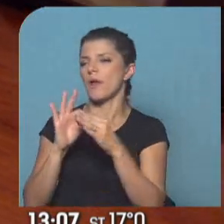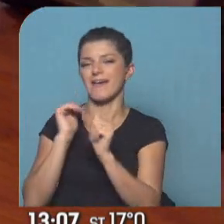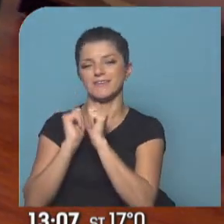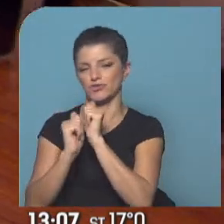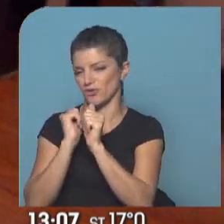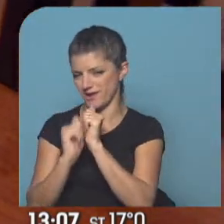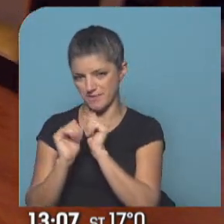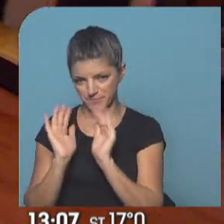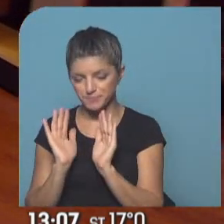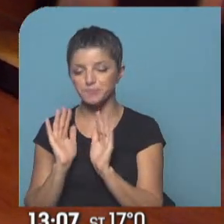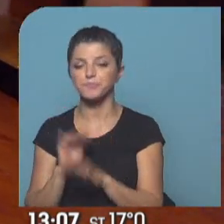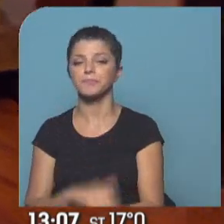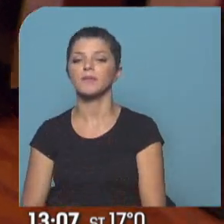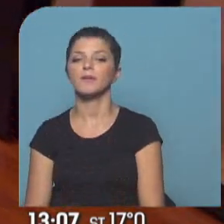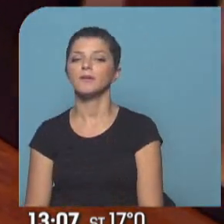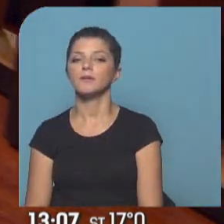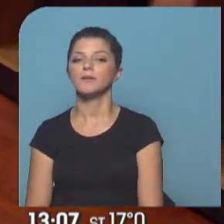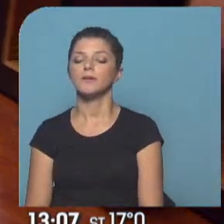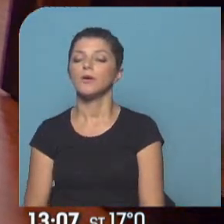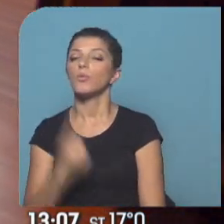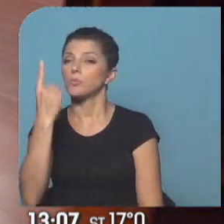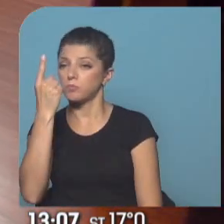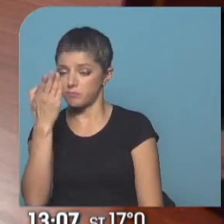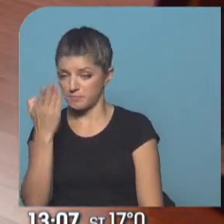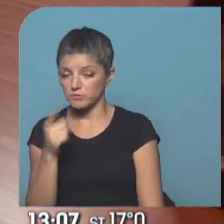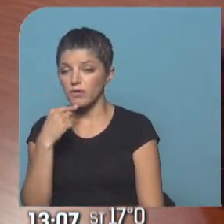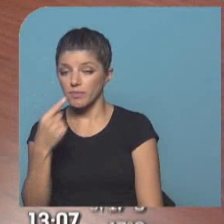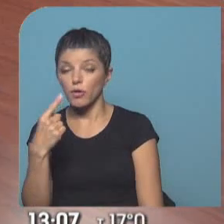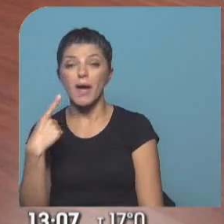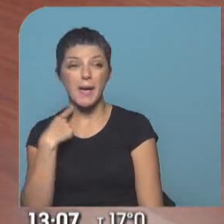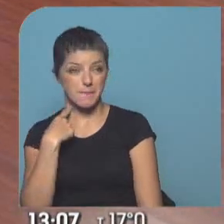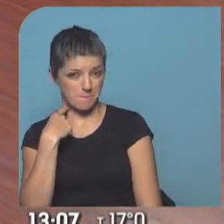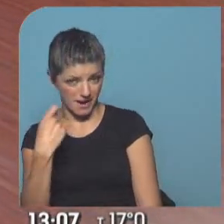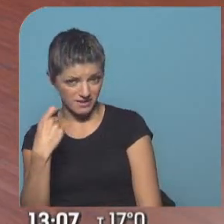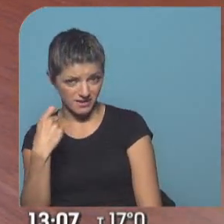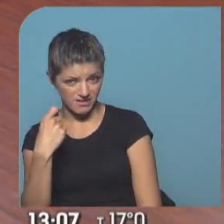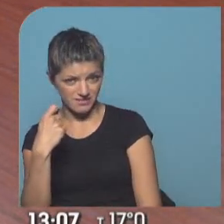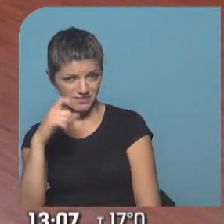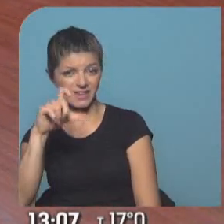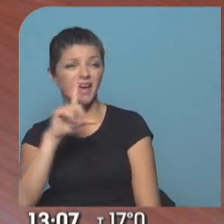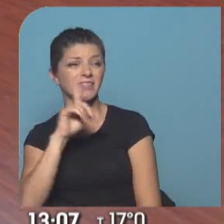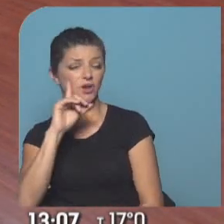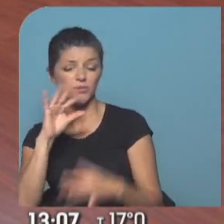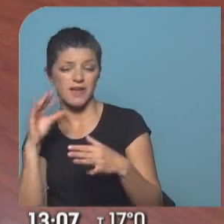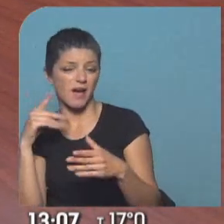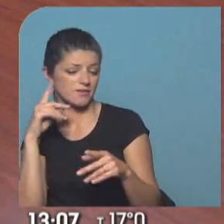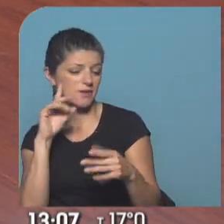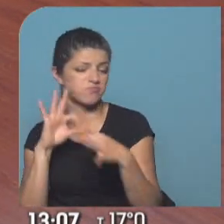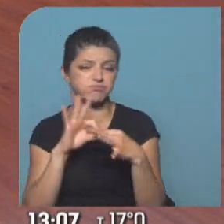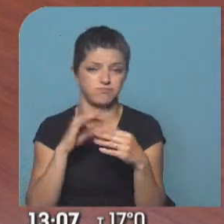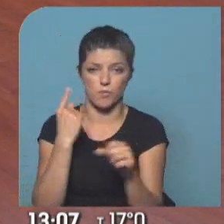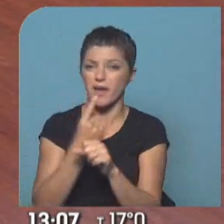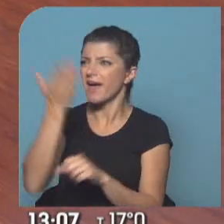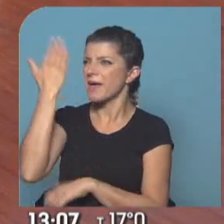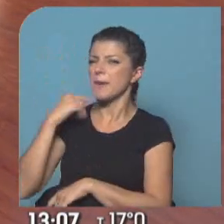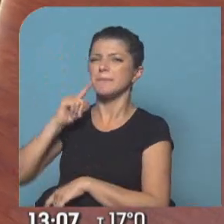histórico. Hoy leía que Unamuno dijo España no se merece a Cataluña en un momento, el comienzo del 1900, en una